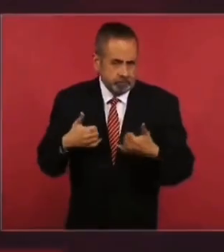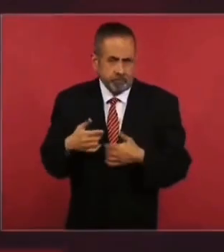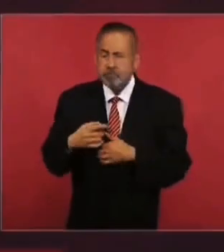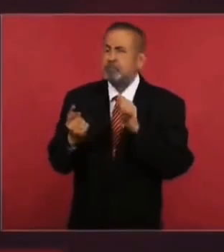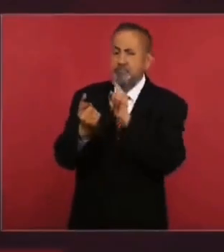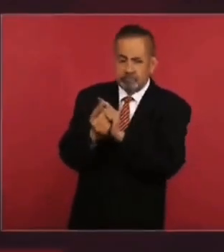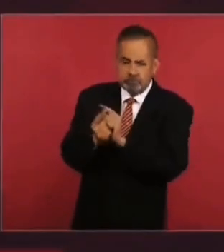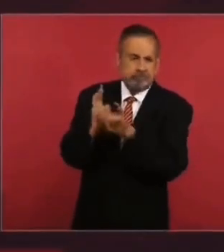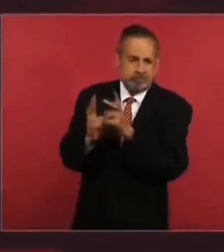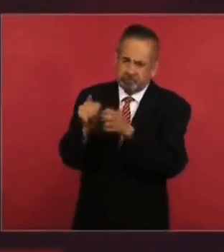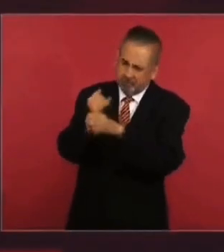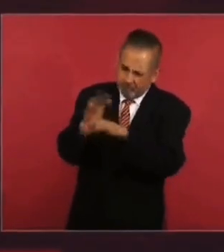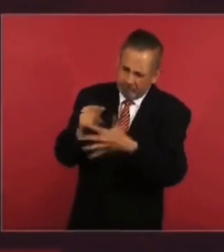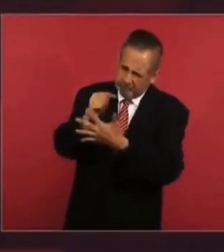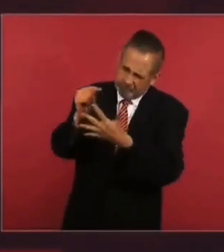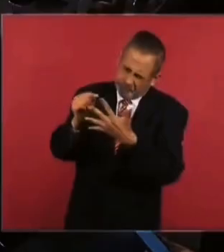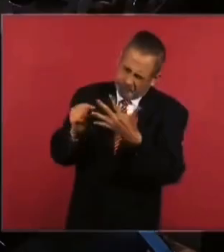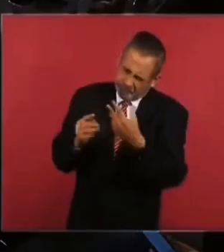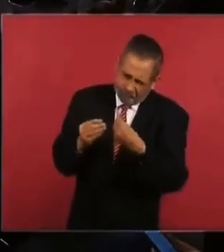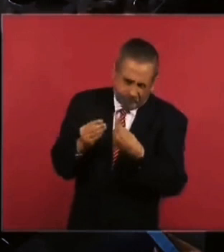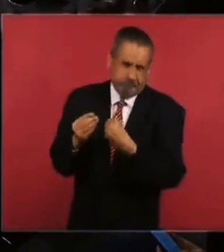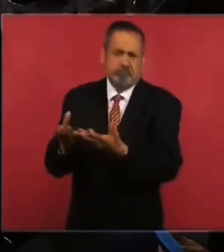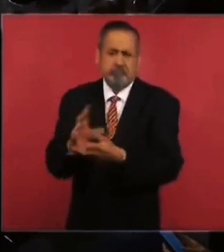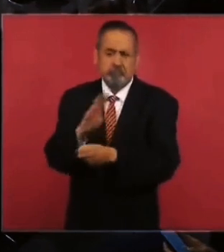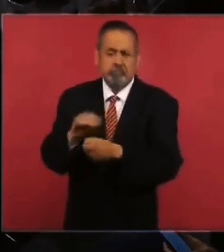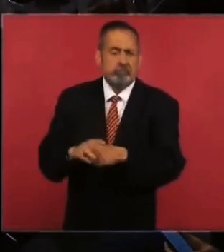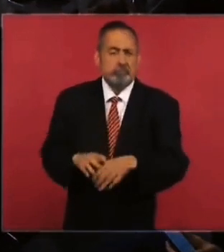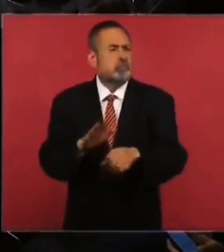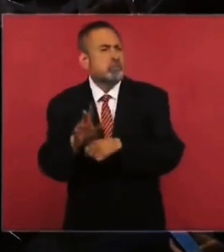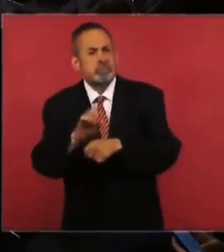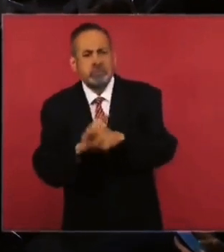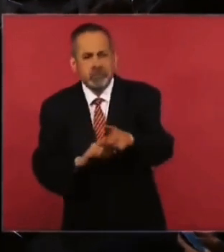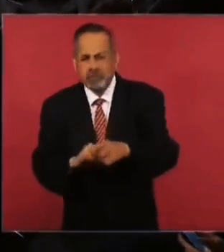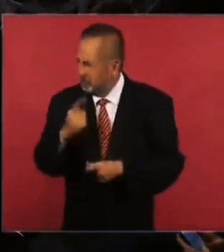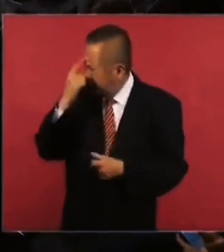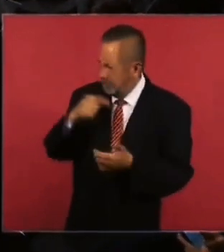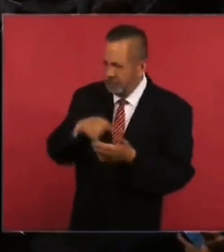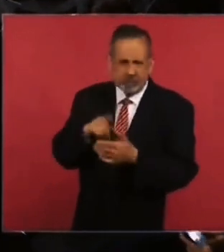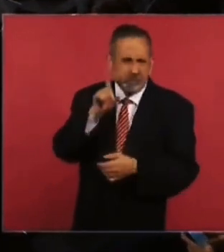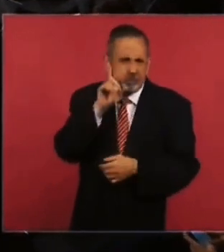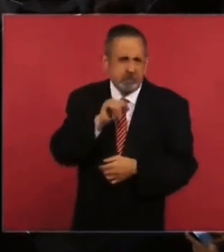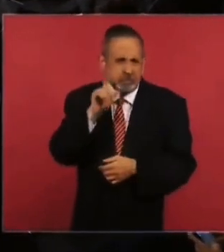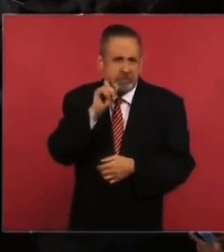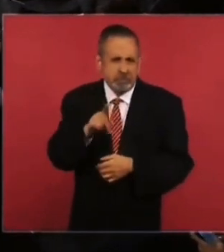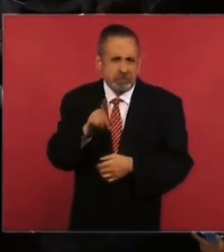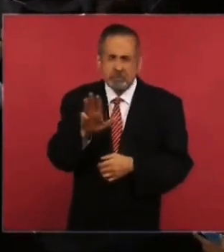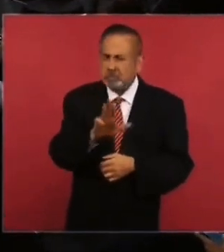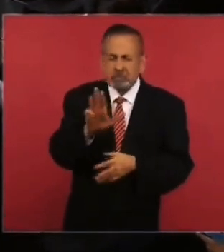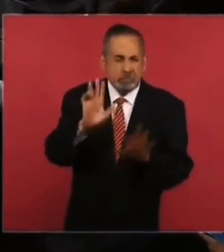vamos a informar. ¿Qué día va a ser la reunión, presidente? Creo que es mañana, ¿no? O el